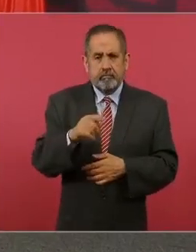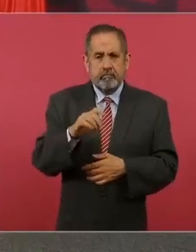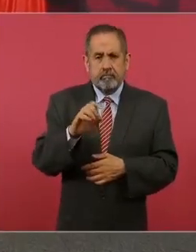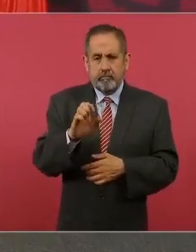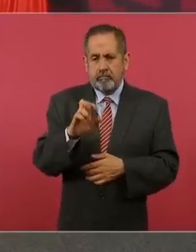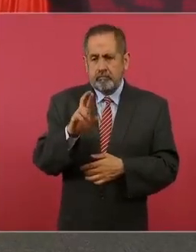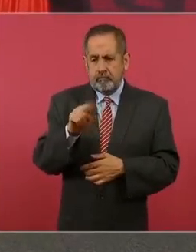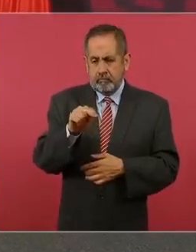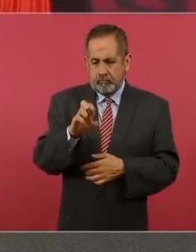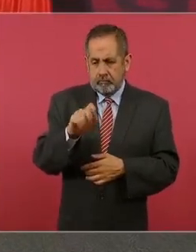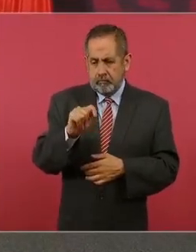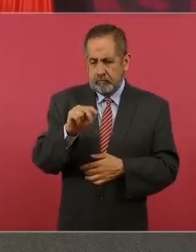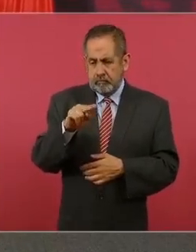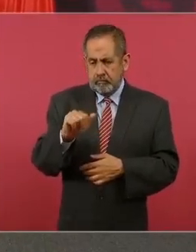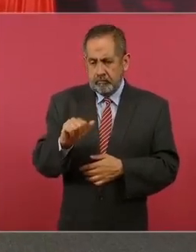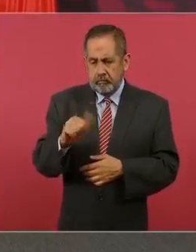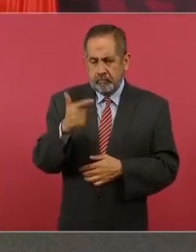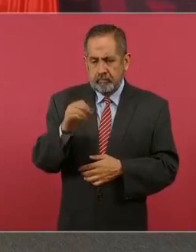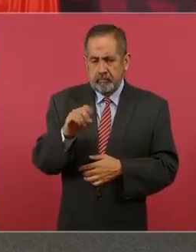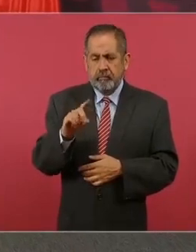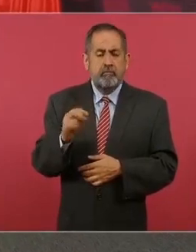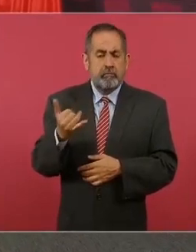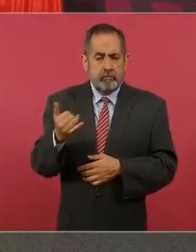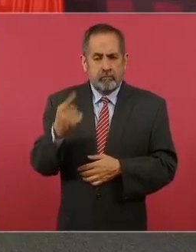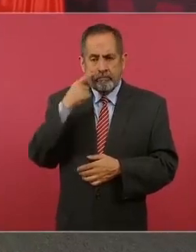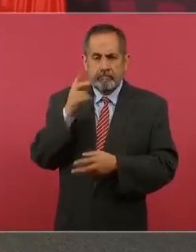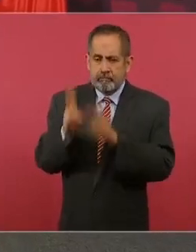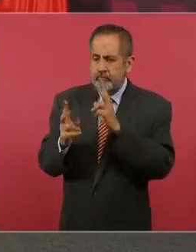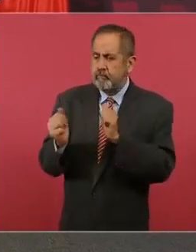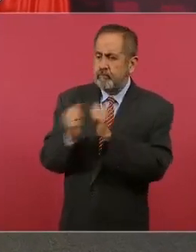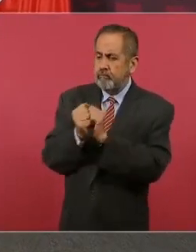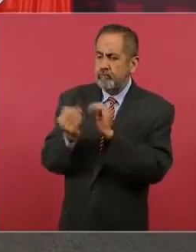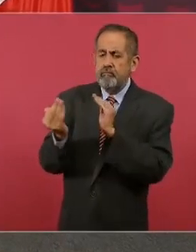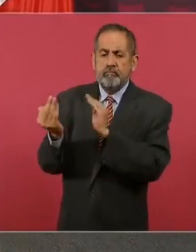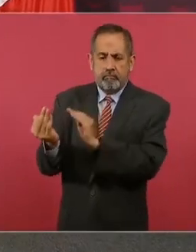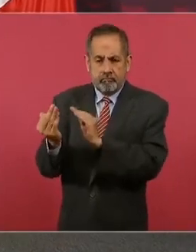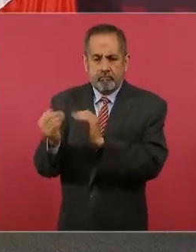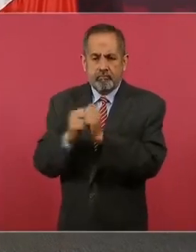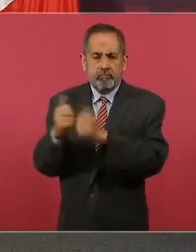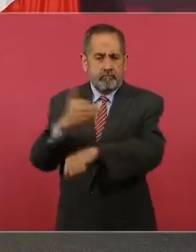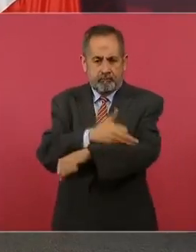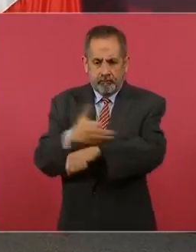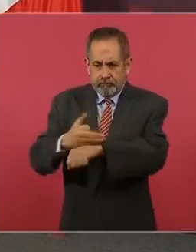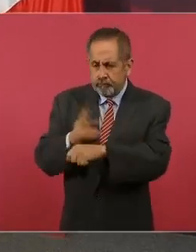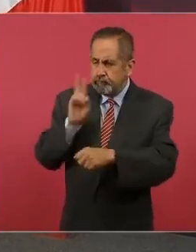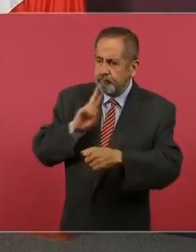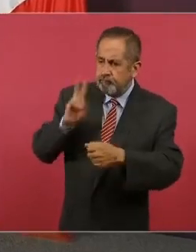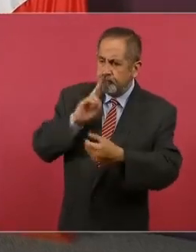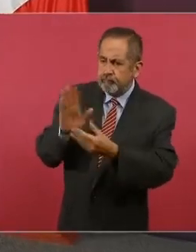Ernestina Godoy, y que reciba a la familia y que